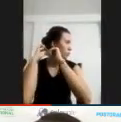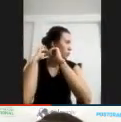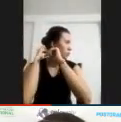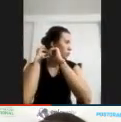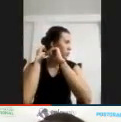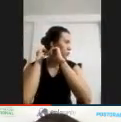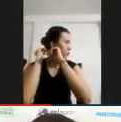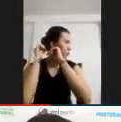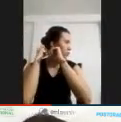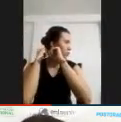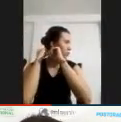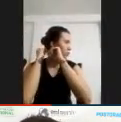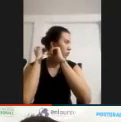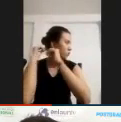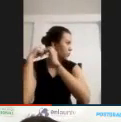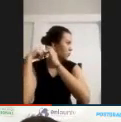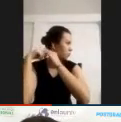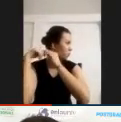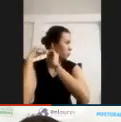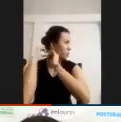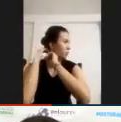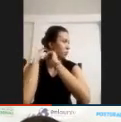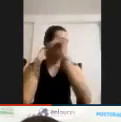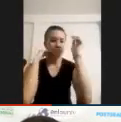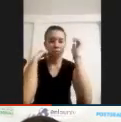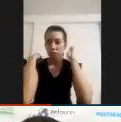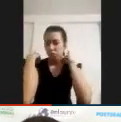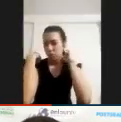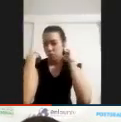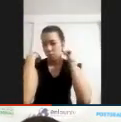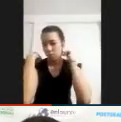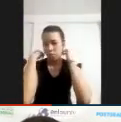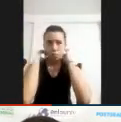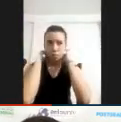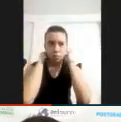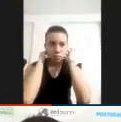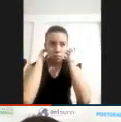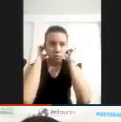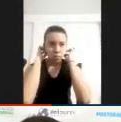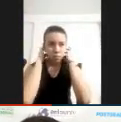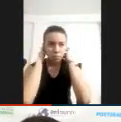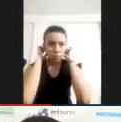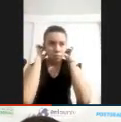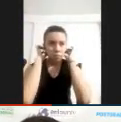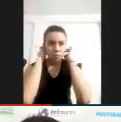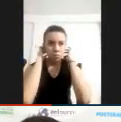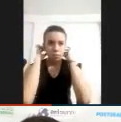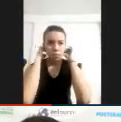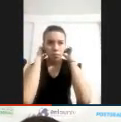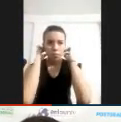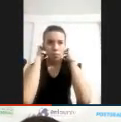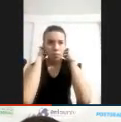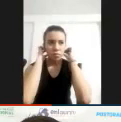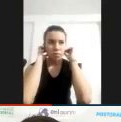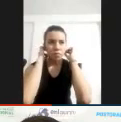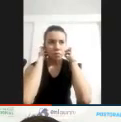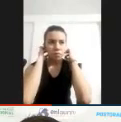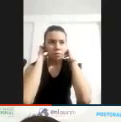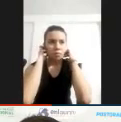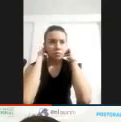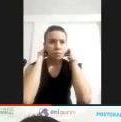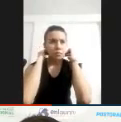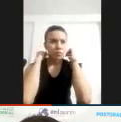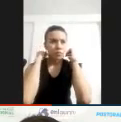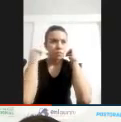yo le acoto eso porque muchas veces cuando se elabora un documento, la persona pues pronto puede decir no